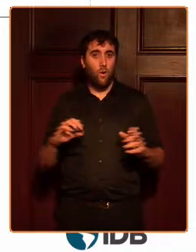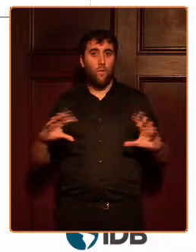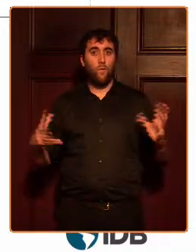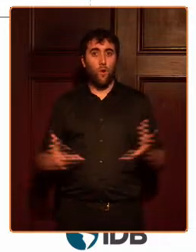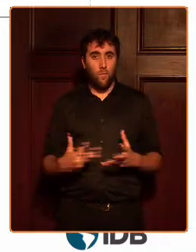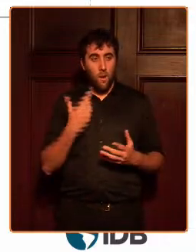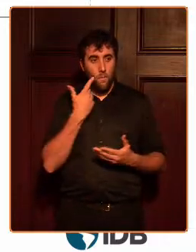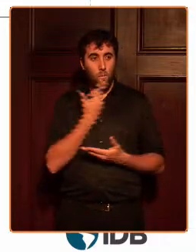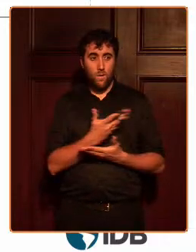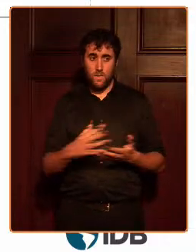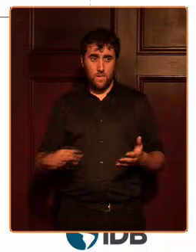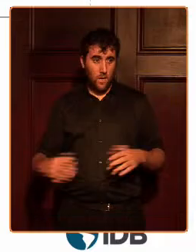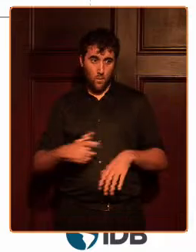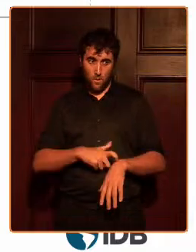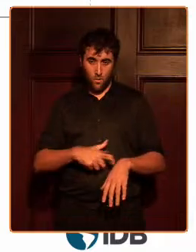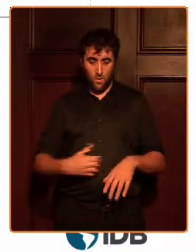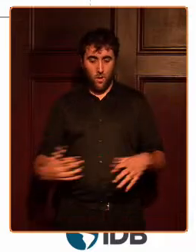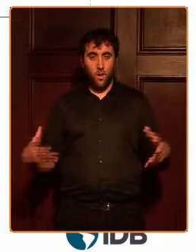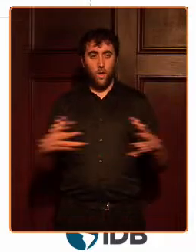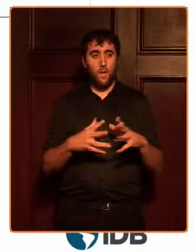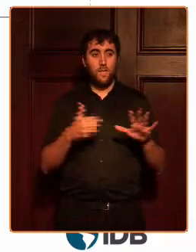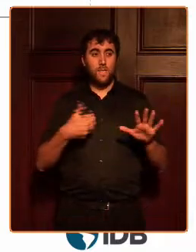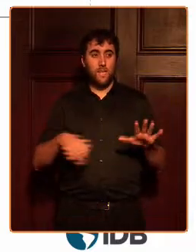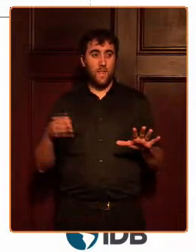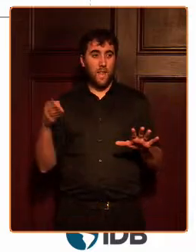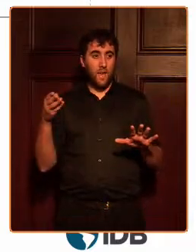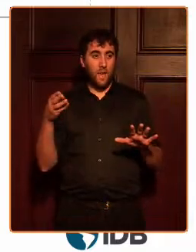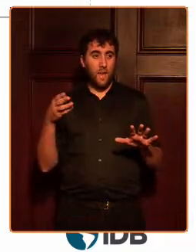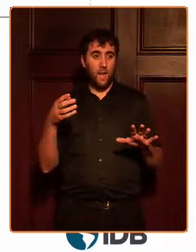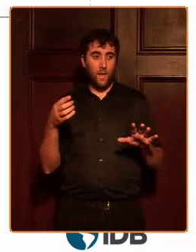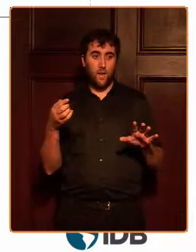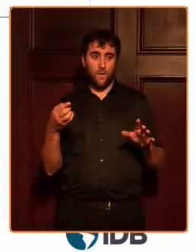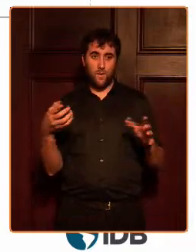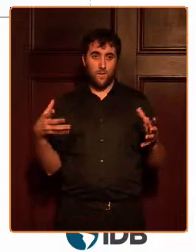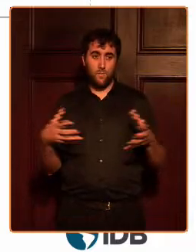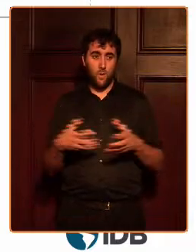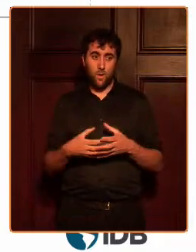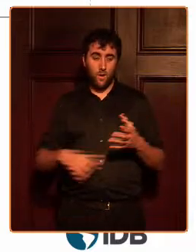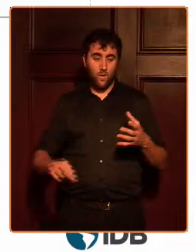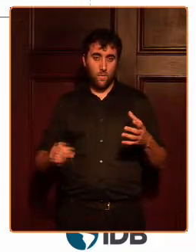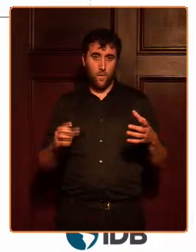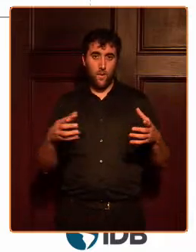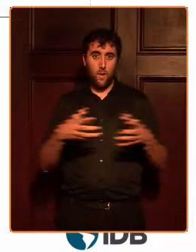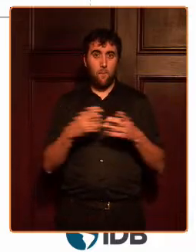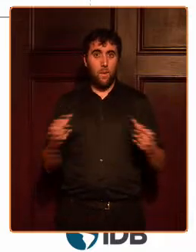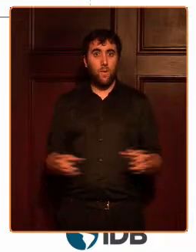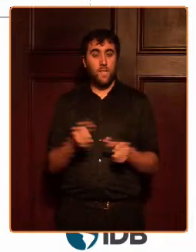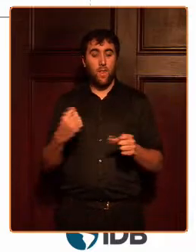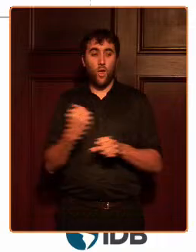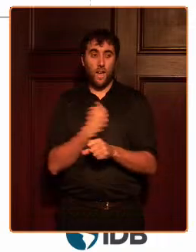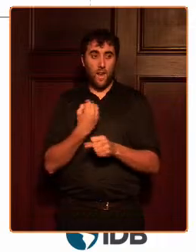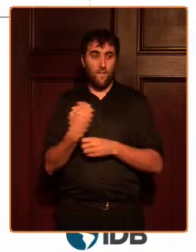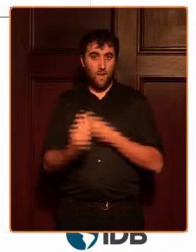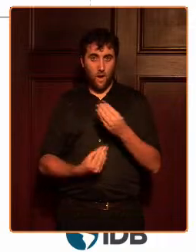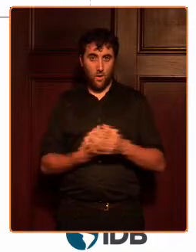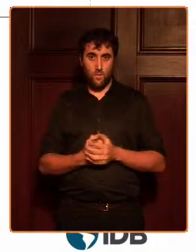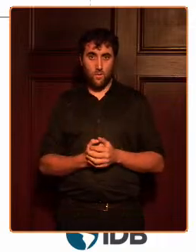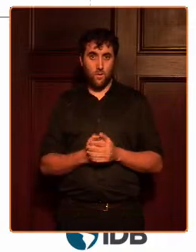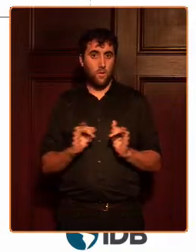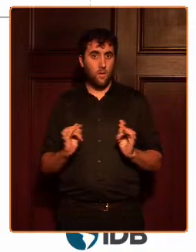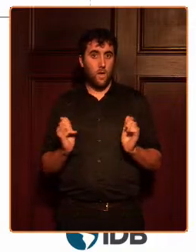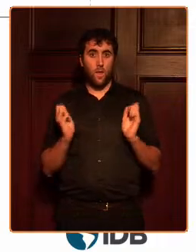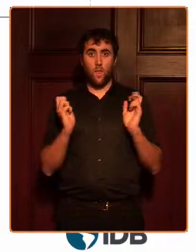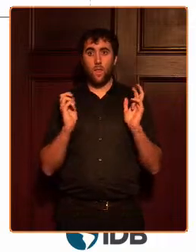ven aquí, que más del 60% de los adultos en el mercado laboral tienen niveles